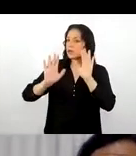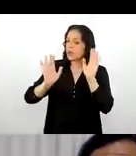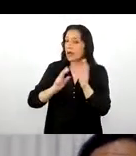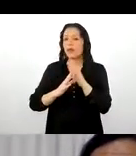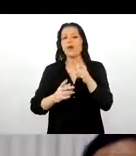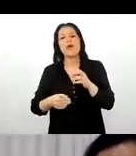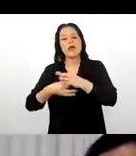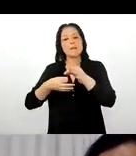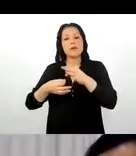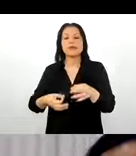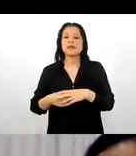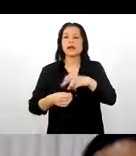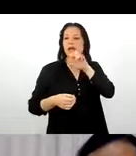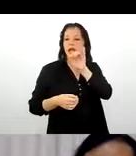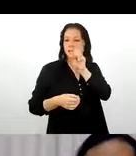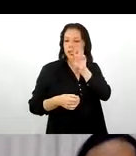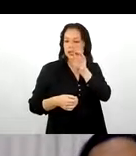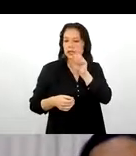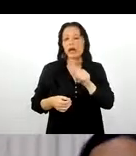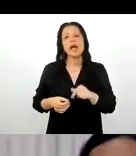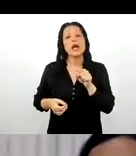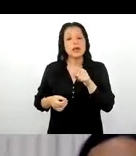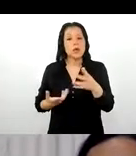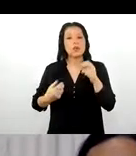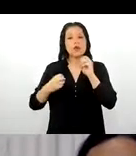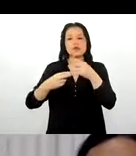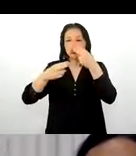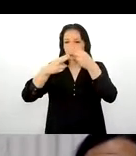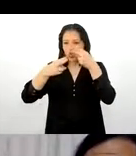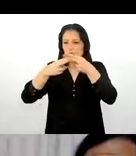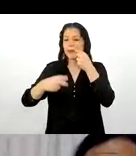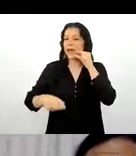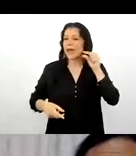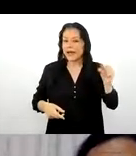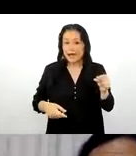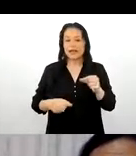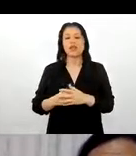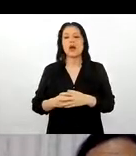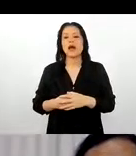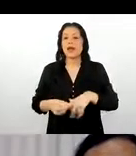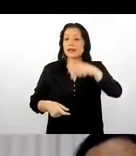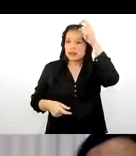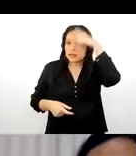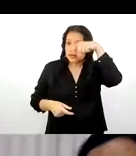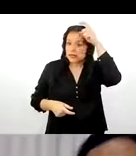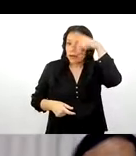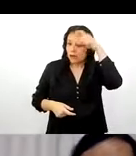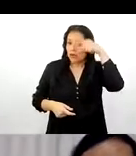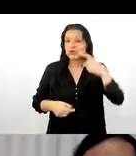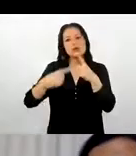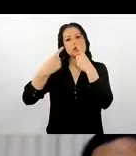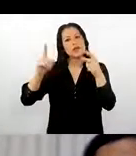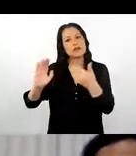Calca y Pisac, y que, como su nombre lo menciona, en quechua, yachas que es sabio, son una serie de comunidades